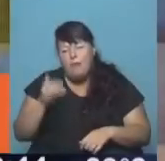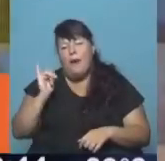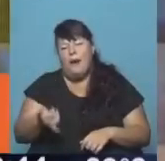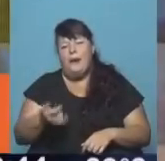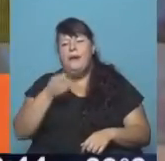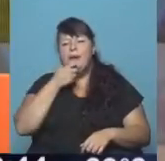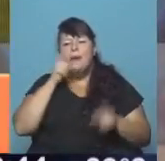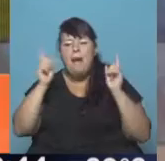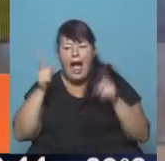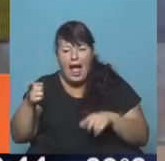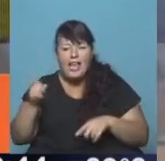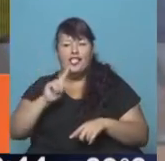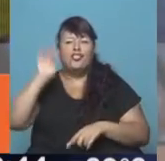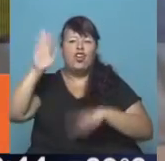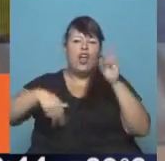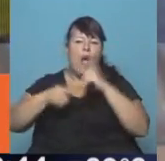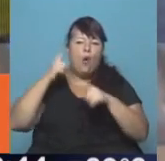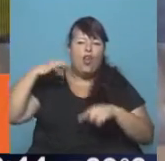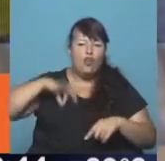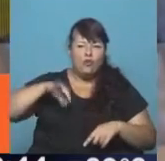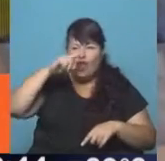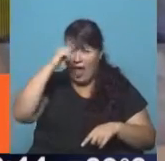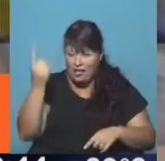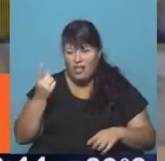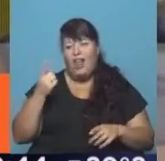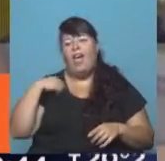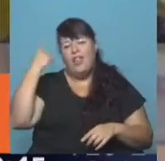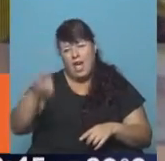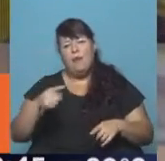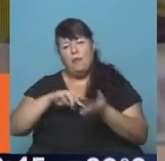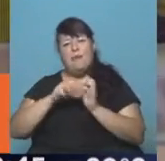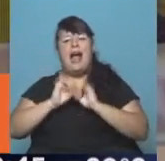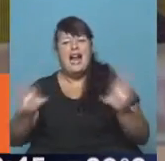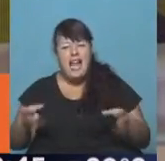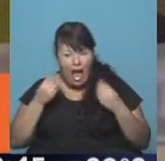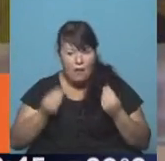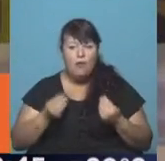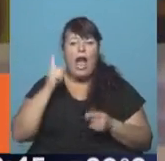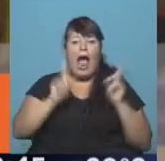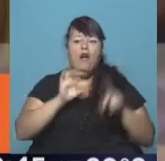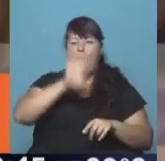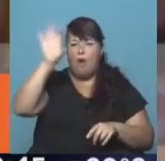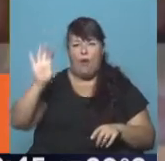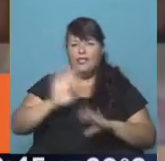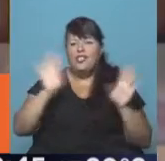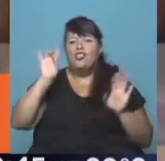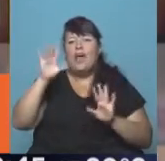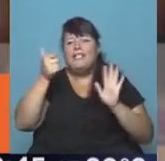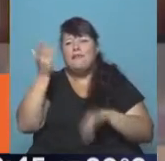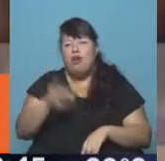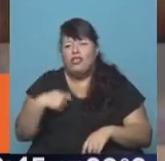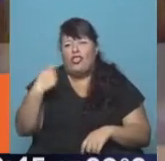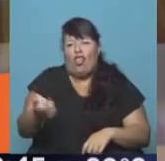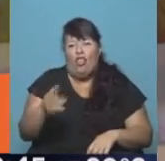en el caso docente la no convocatoria de la paritaria nacional tiene consecuencias graves porque provincias que no pueden dar más que un 6 por ciento